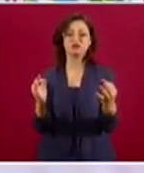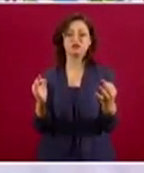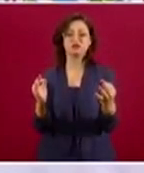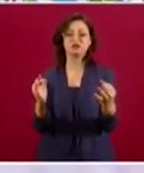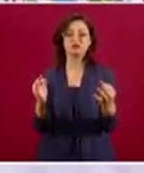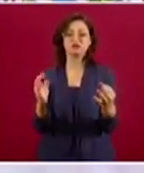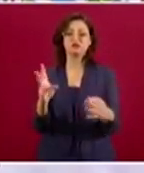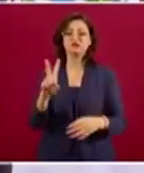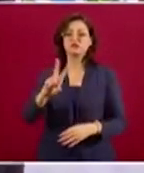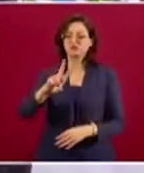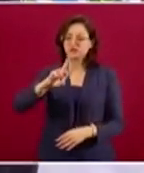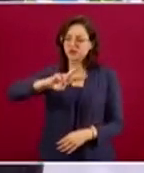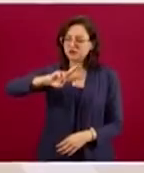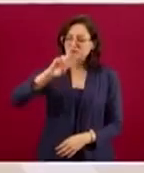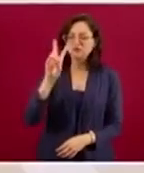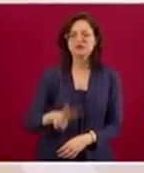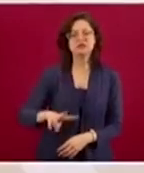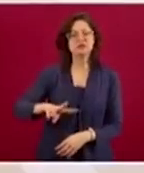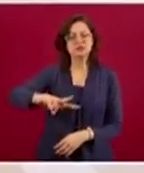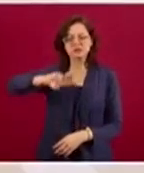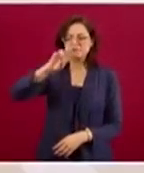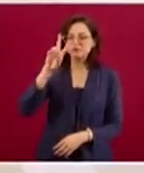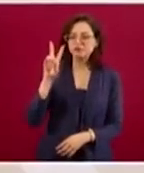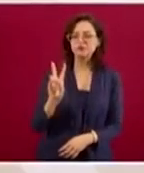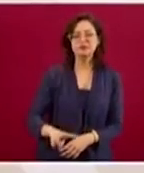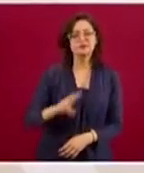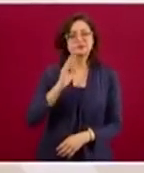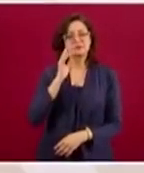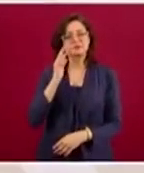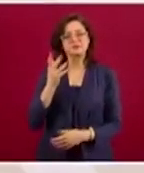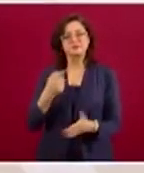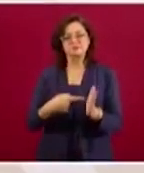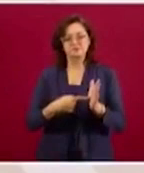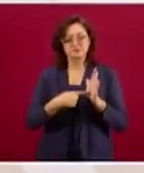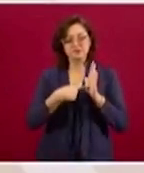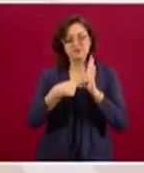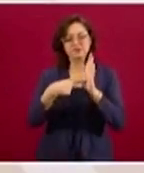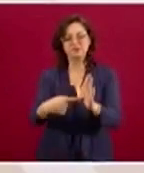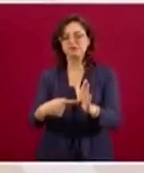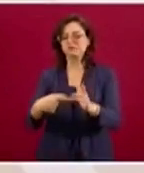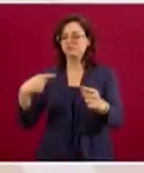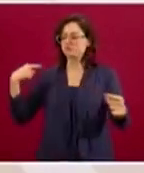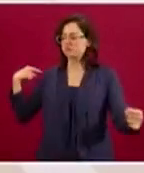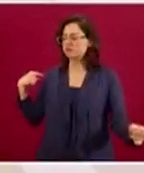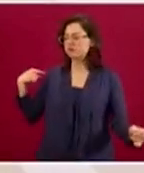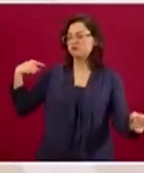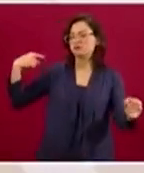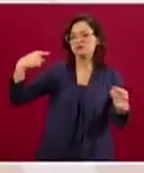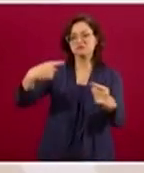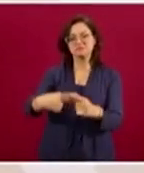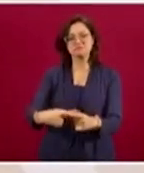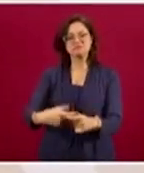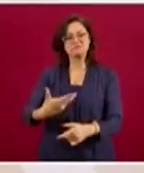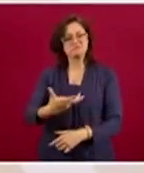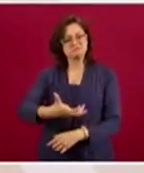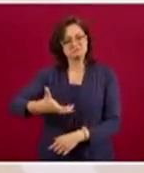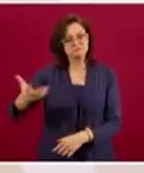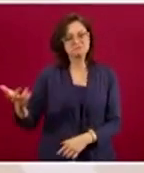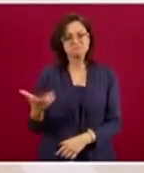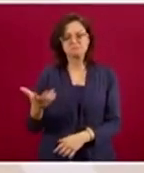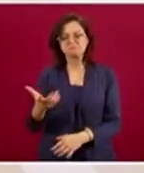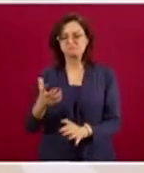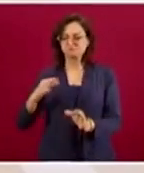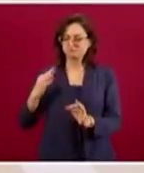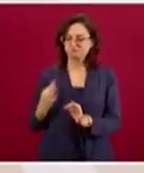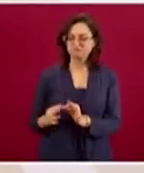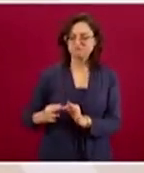con absoluto apego a la verdad lo que hemos venido haciendo y